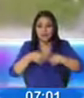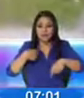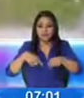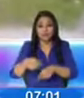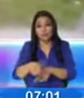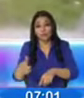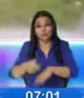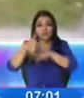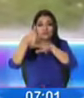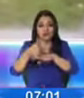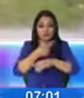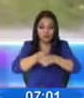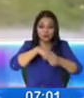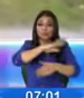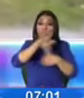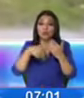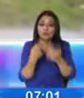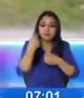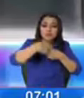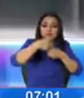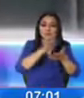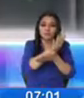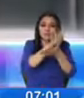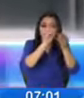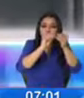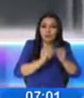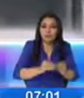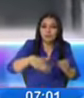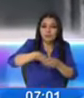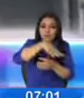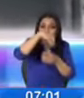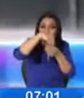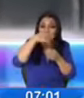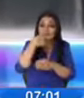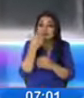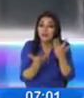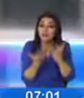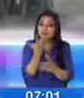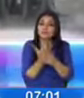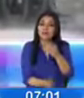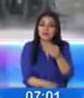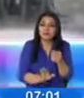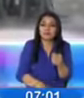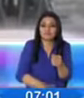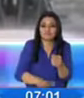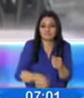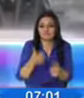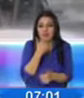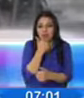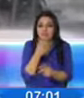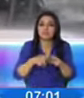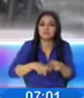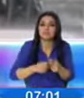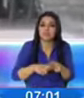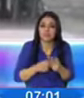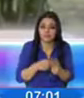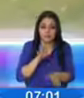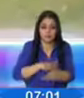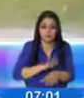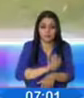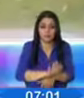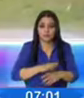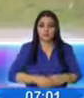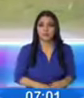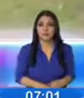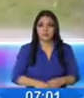Todos pertenecen a la escuela de formación de la localidad. Se presume que podría ser una falla mecánica el origen del accidente. En la